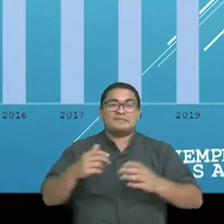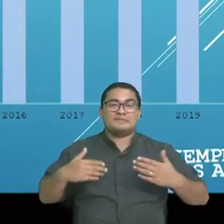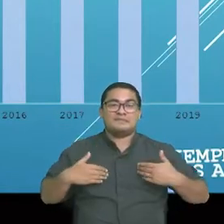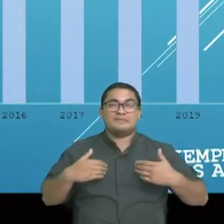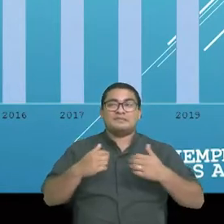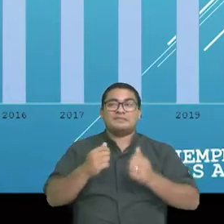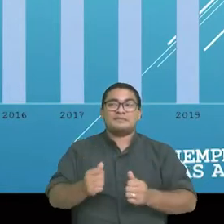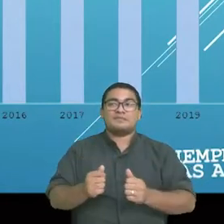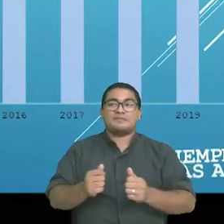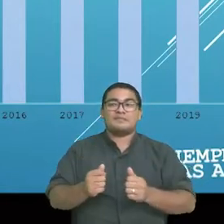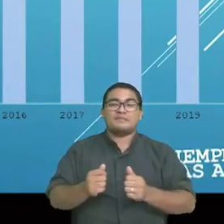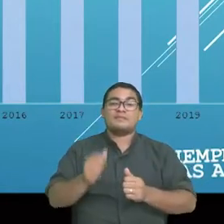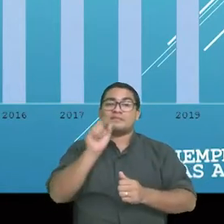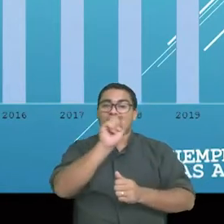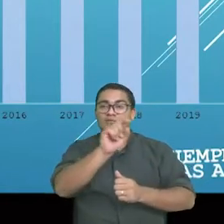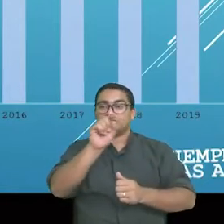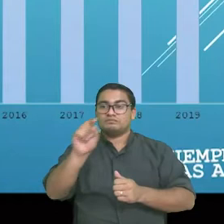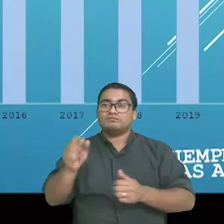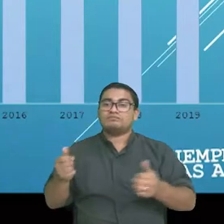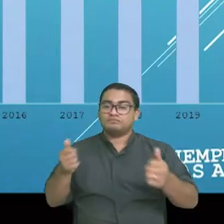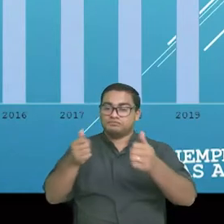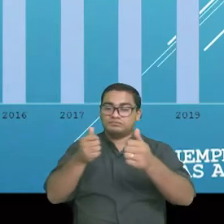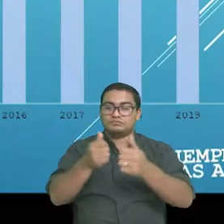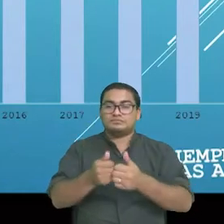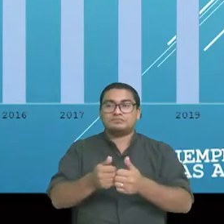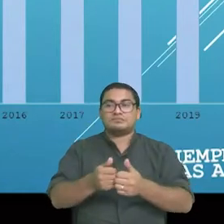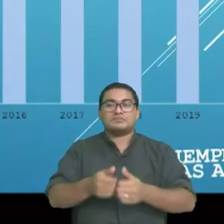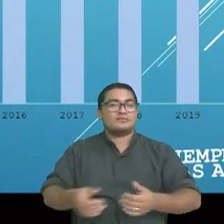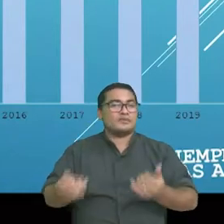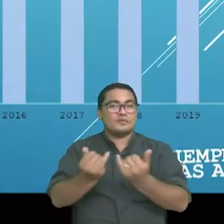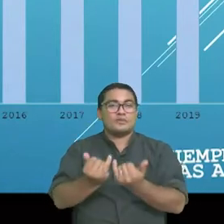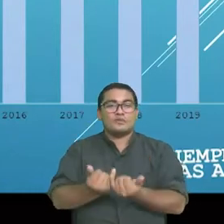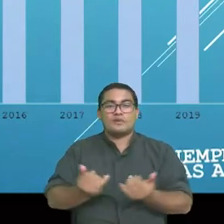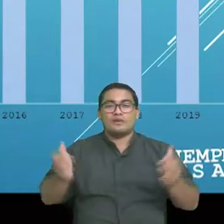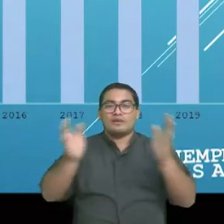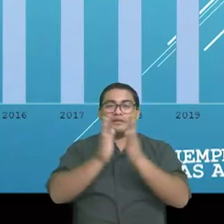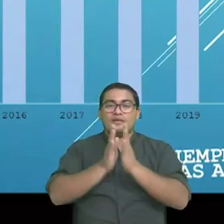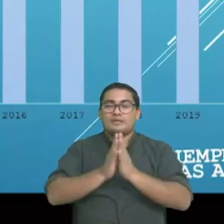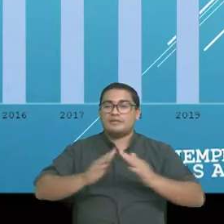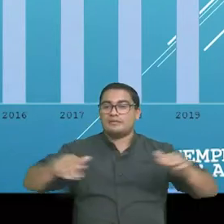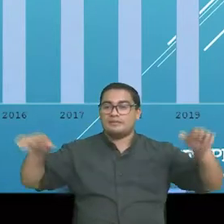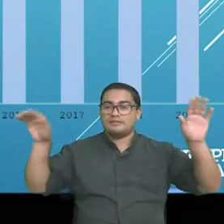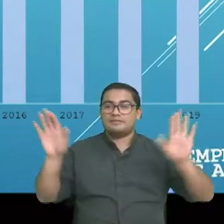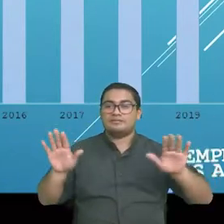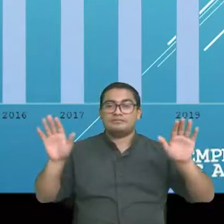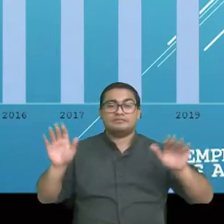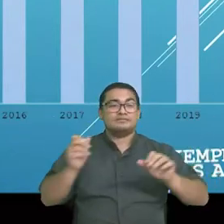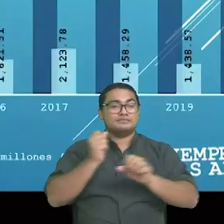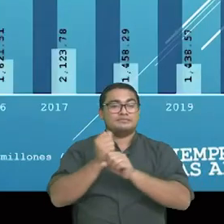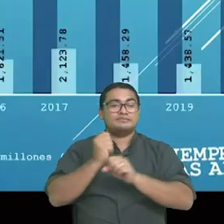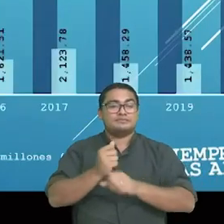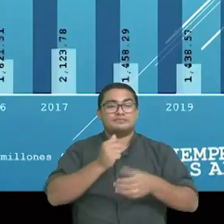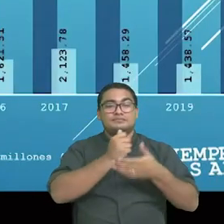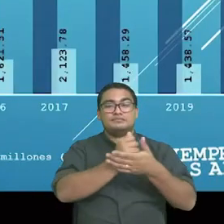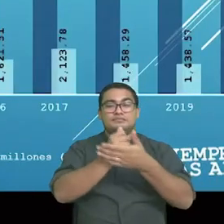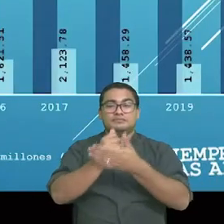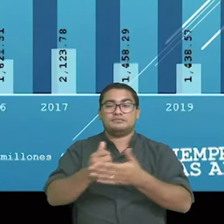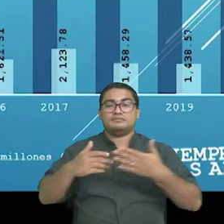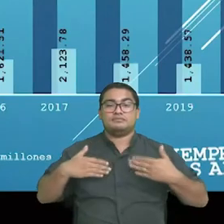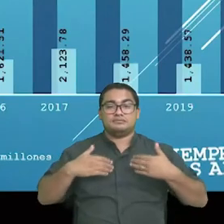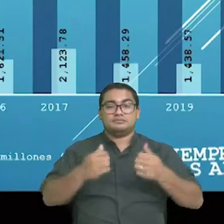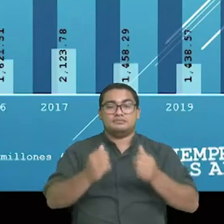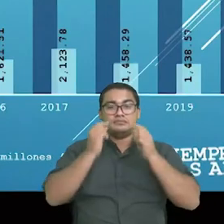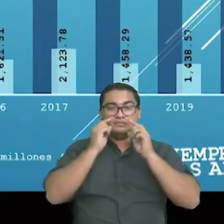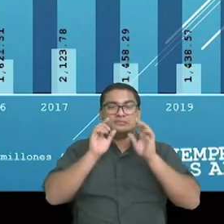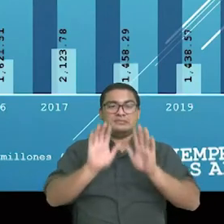Ellos realmente han sido los apóstoles, han sido los ángeles que han trabajado para garantizar la salud de los nicaragüenses, máxime en